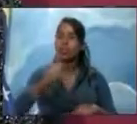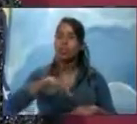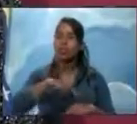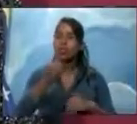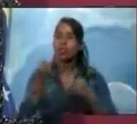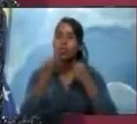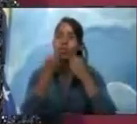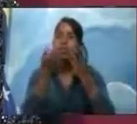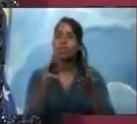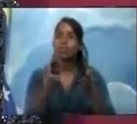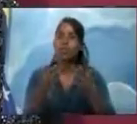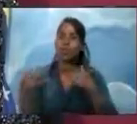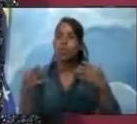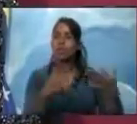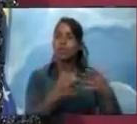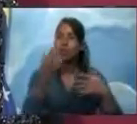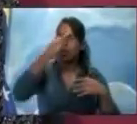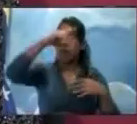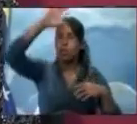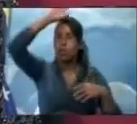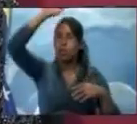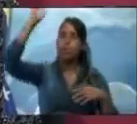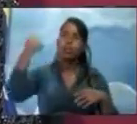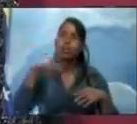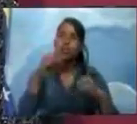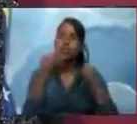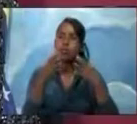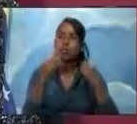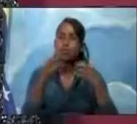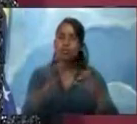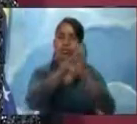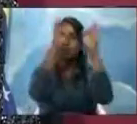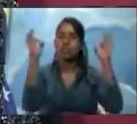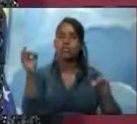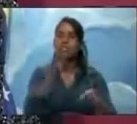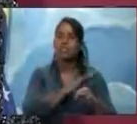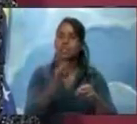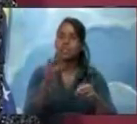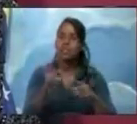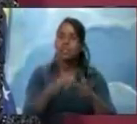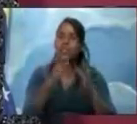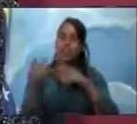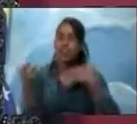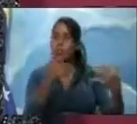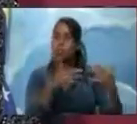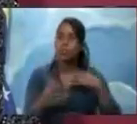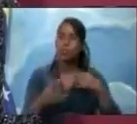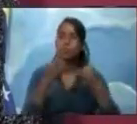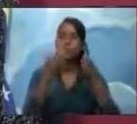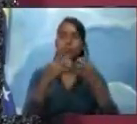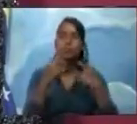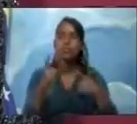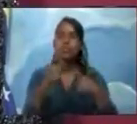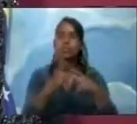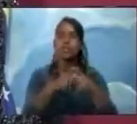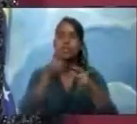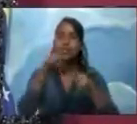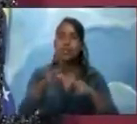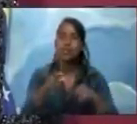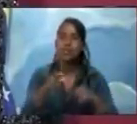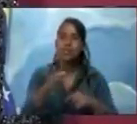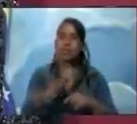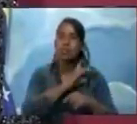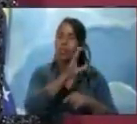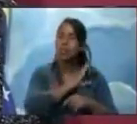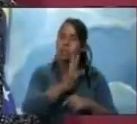que, bueno, el ejército romano tenía muchas formaciones de combate, muchas cuadrillas, y de hecho los